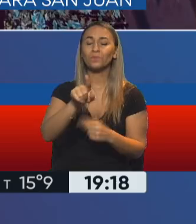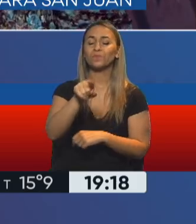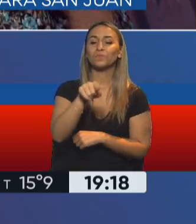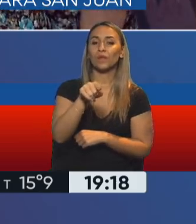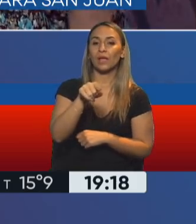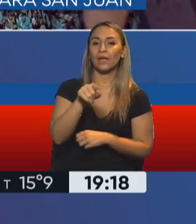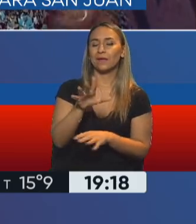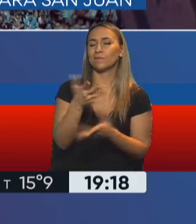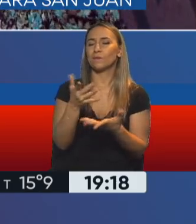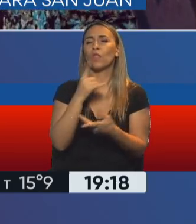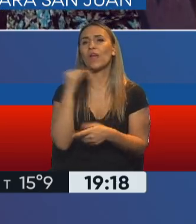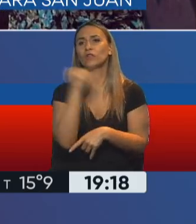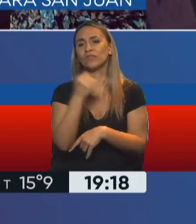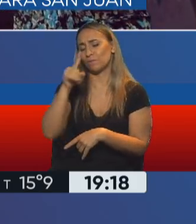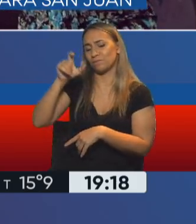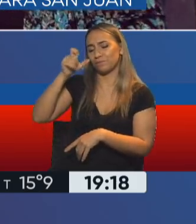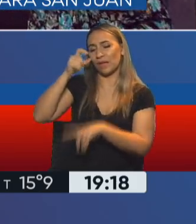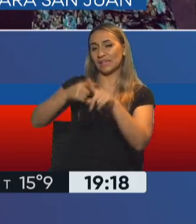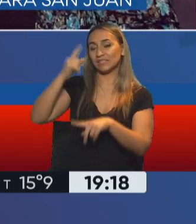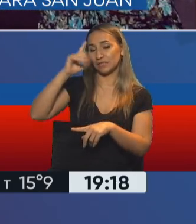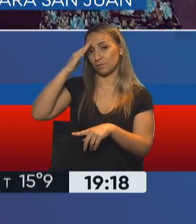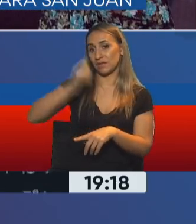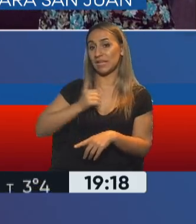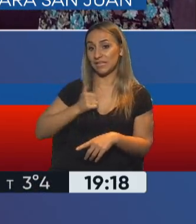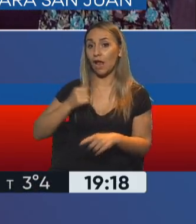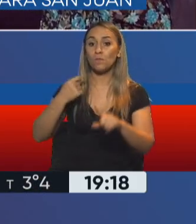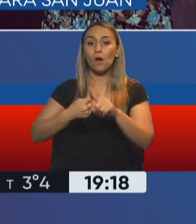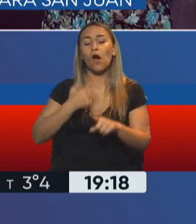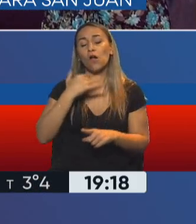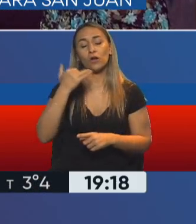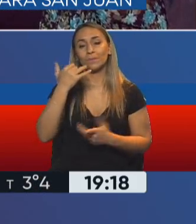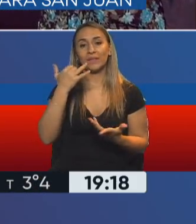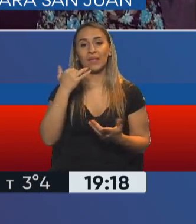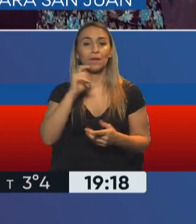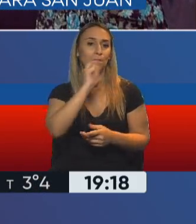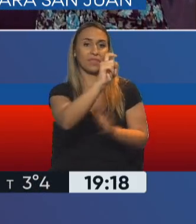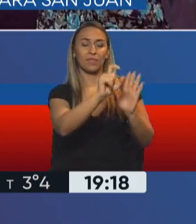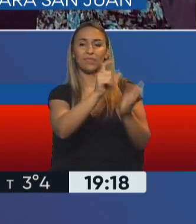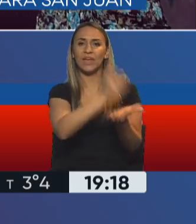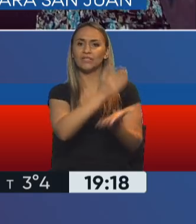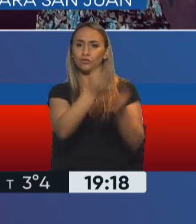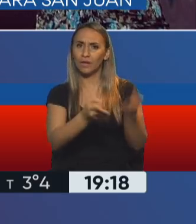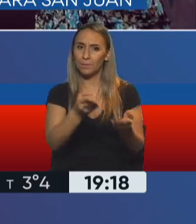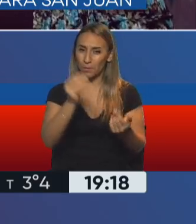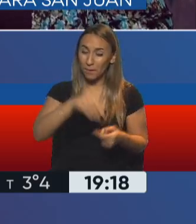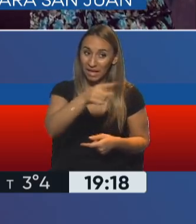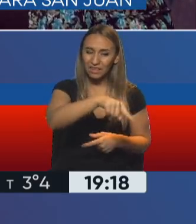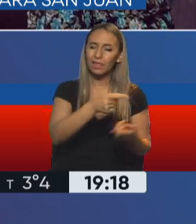militar juzgado por un delito de lesa humanidad. Pero ¿qué otra cosa más hicieron? Hicieron lo